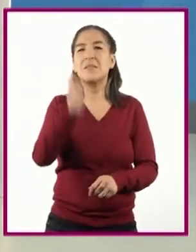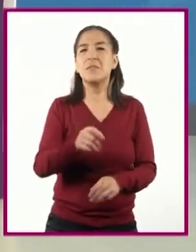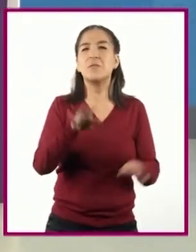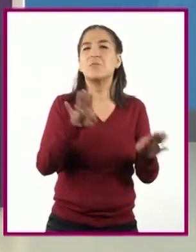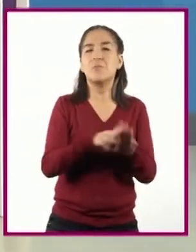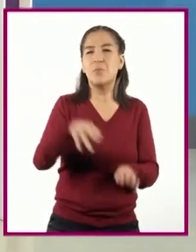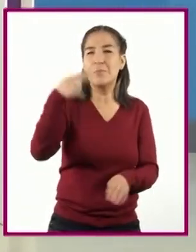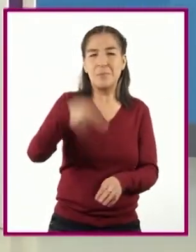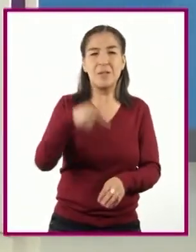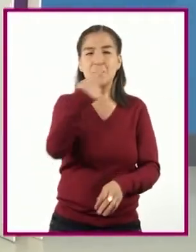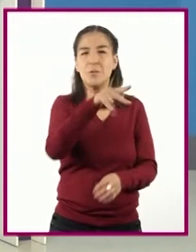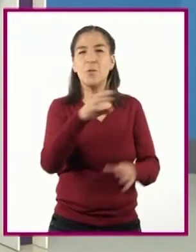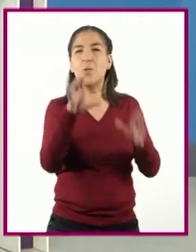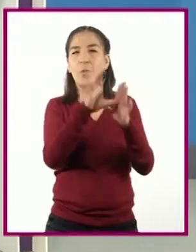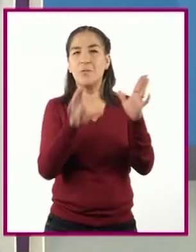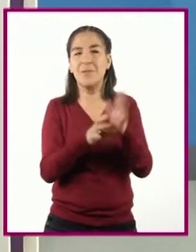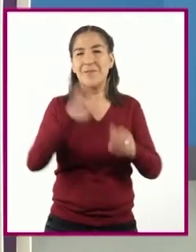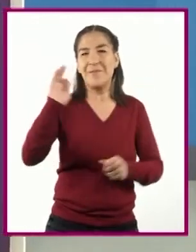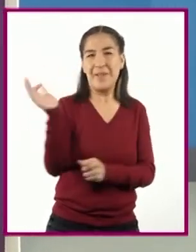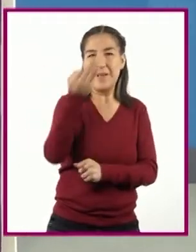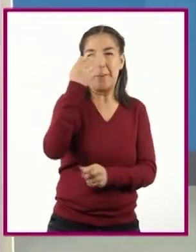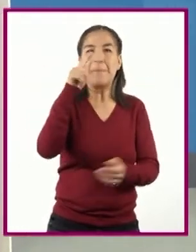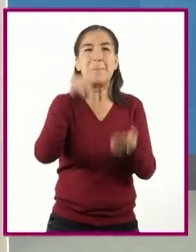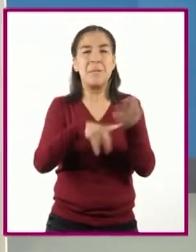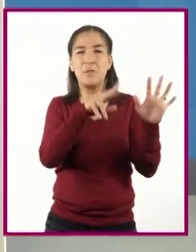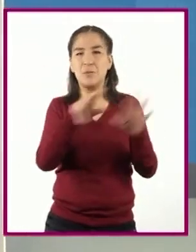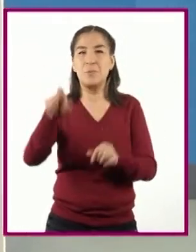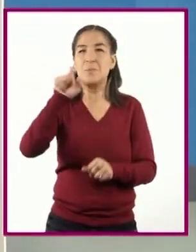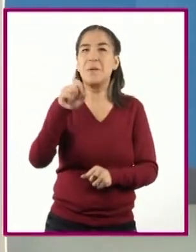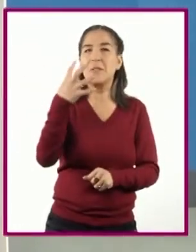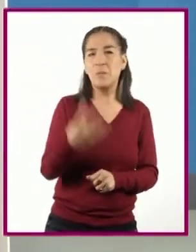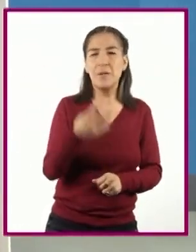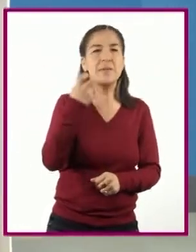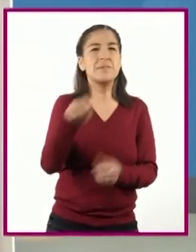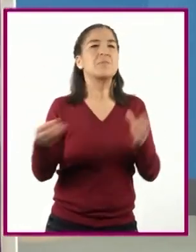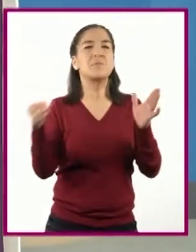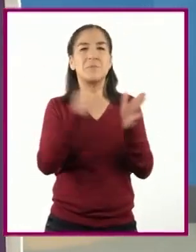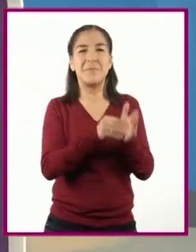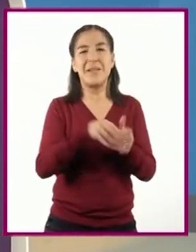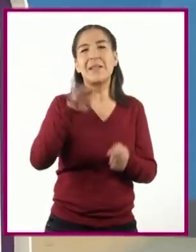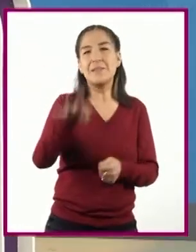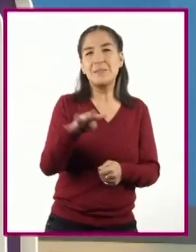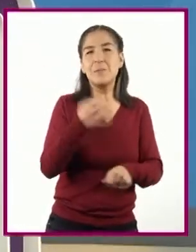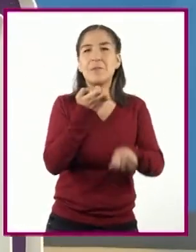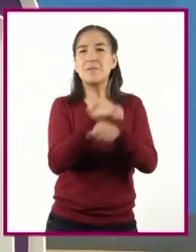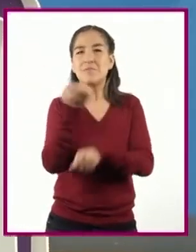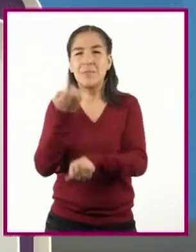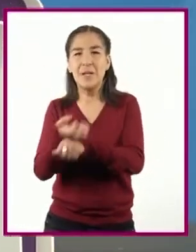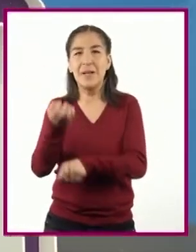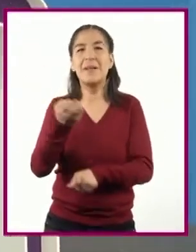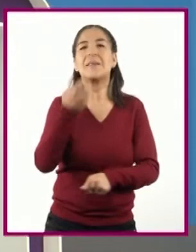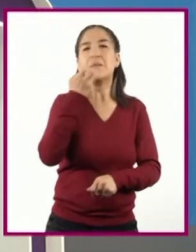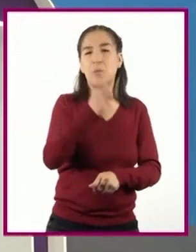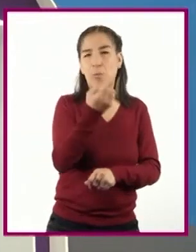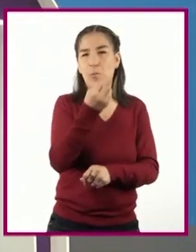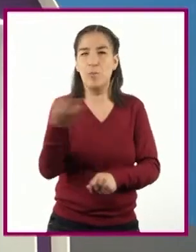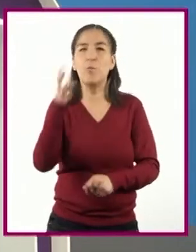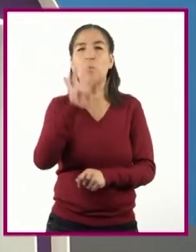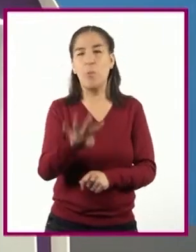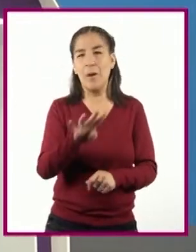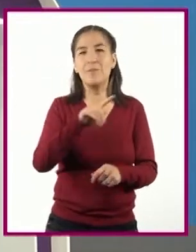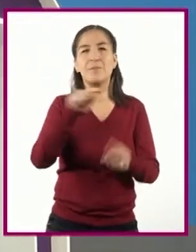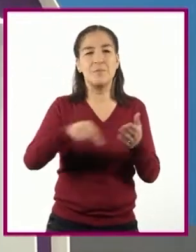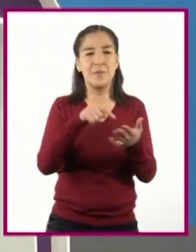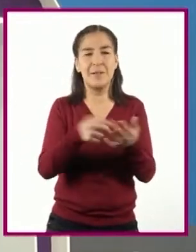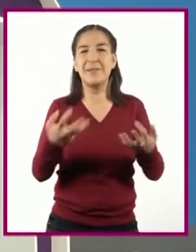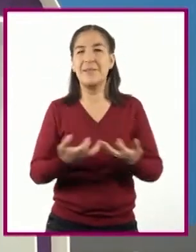nombrado así en la Constitución Federalista de 1824, quedó integrado por 19 estados y 4 territorios, como pueden